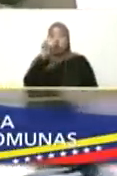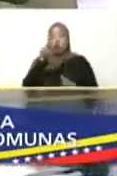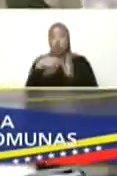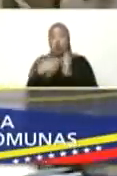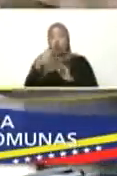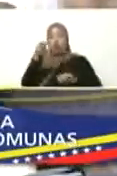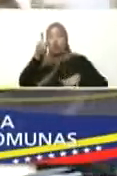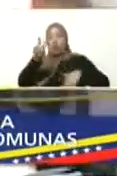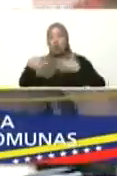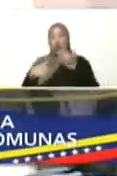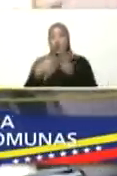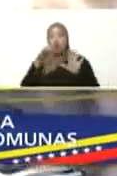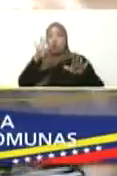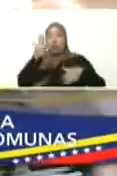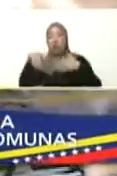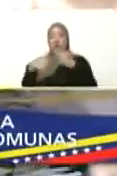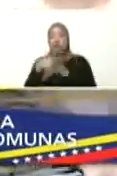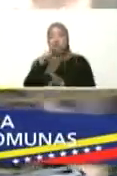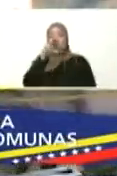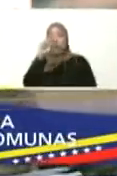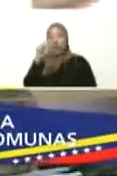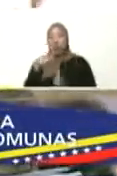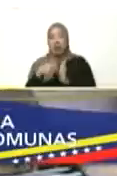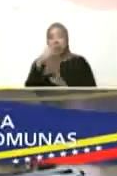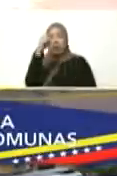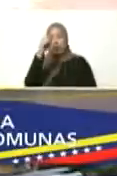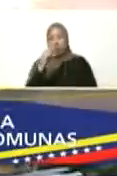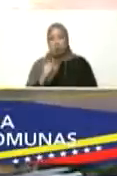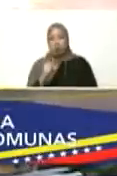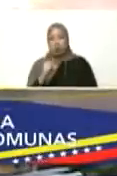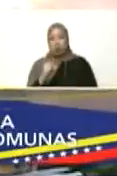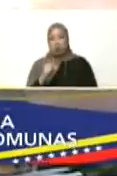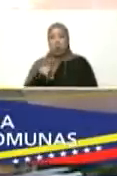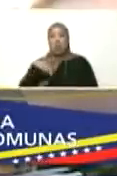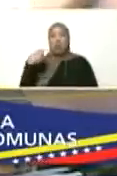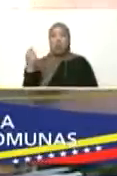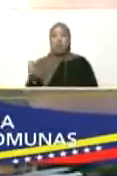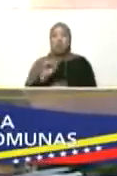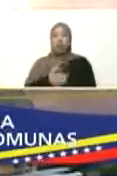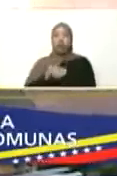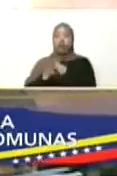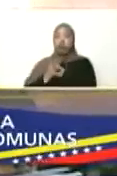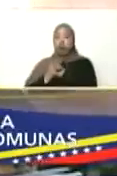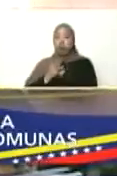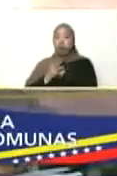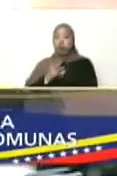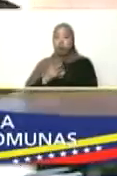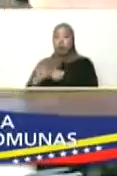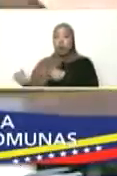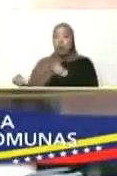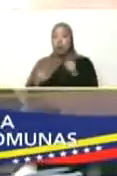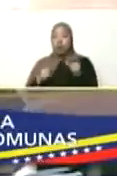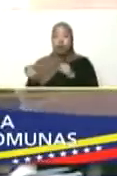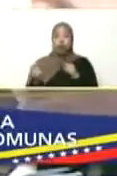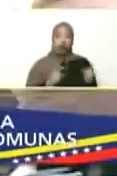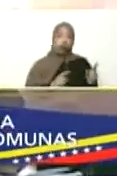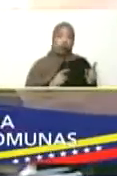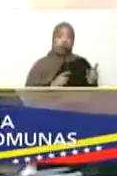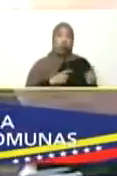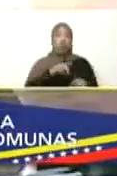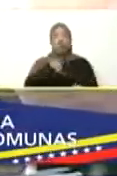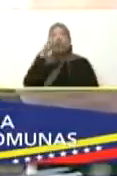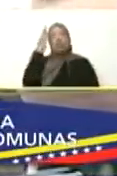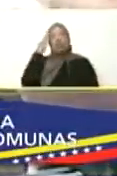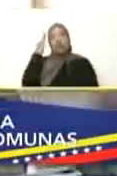2017, 18, 19, 20. Después nos vino la pandemia, el intento de invasión, bueno, y todo lo que ustedes